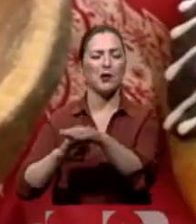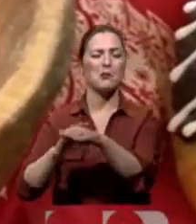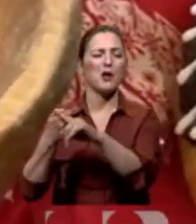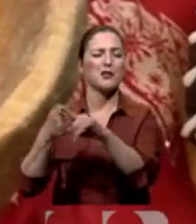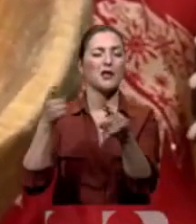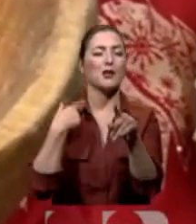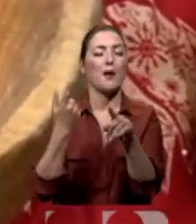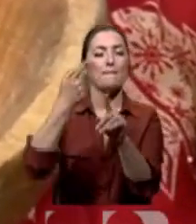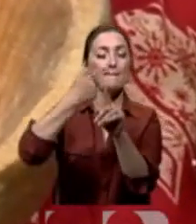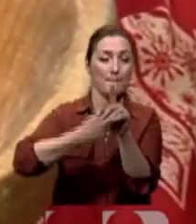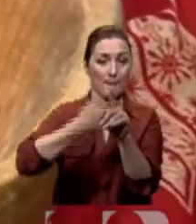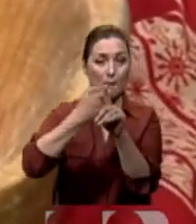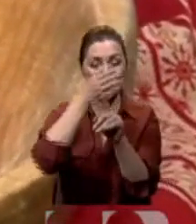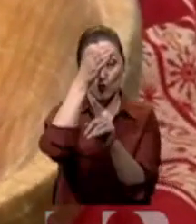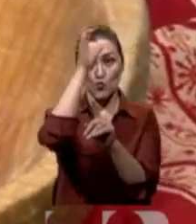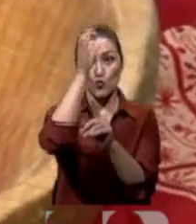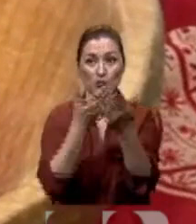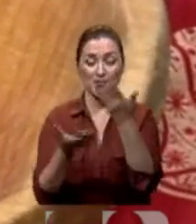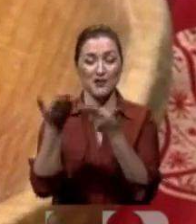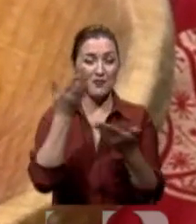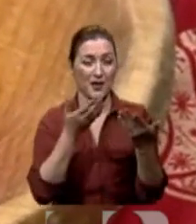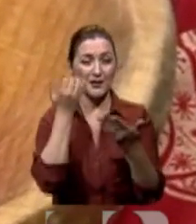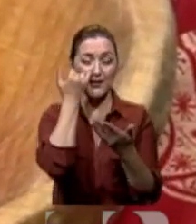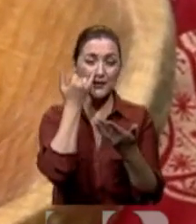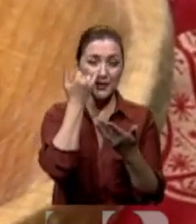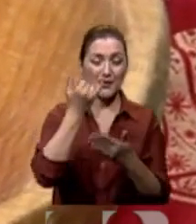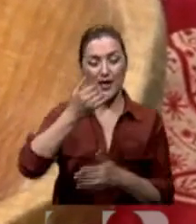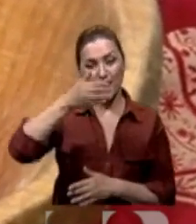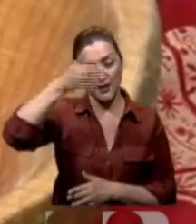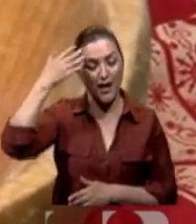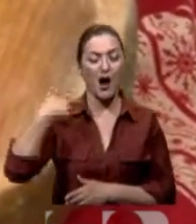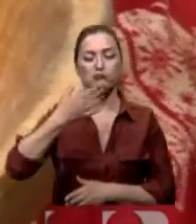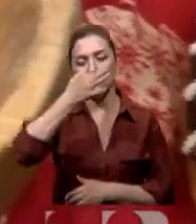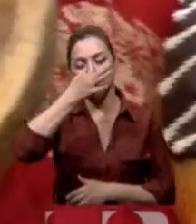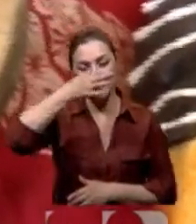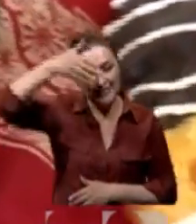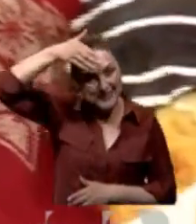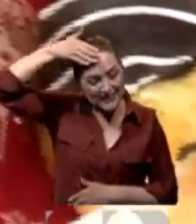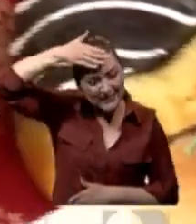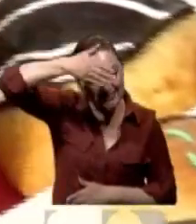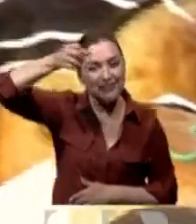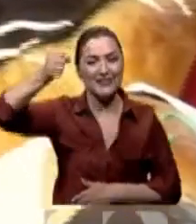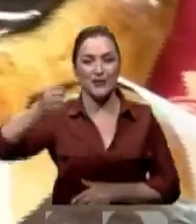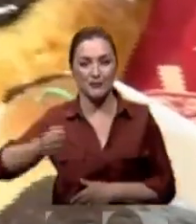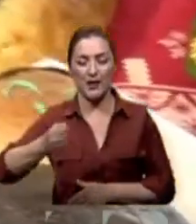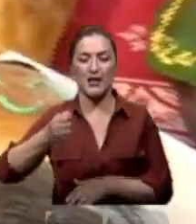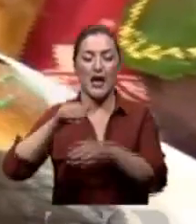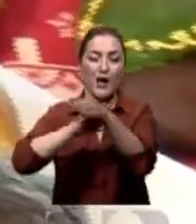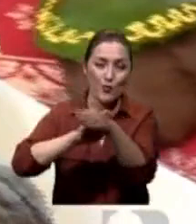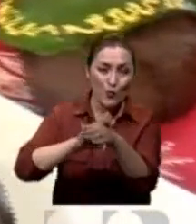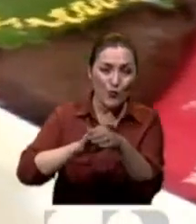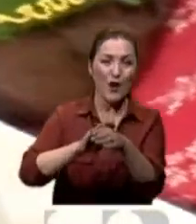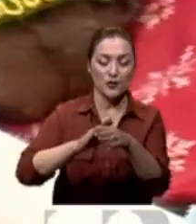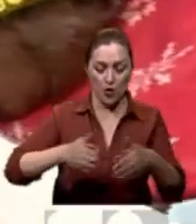el mes de la interculturalidad. Atavío. Entonces hicimos a los colorados, al esmeraldeño y a los otavalos, cada uno con su